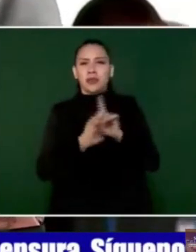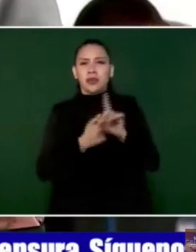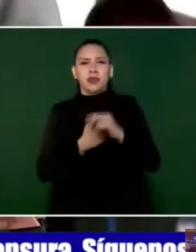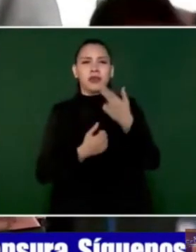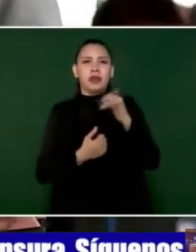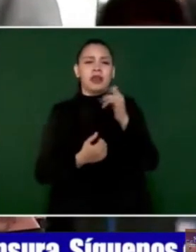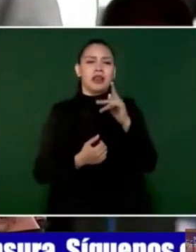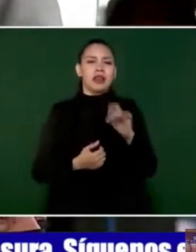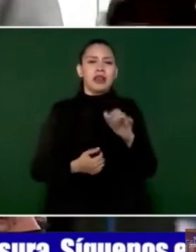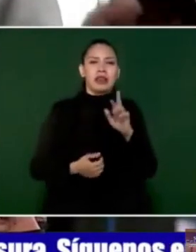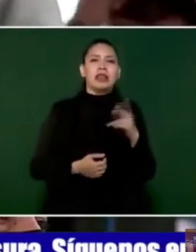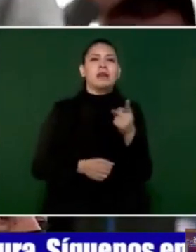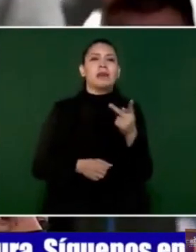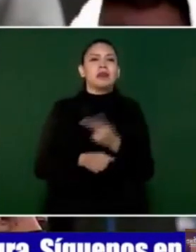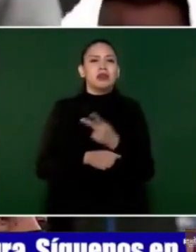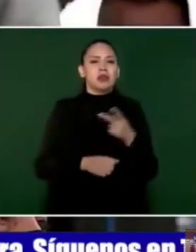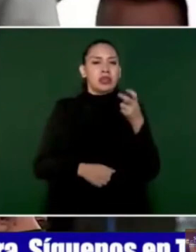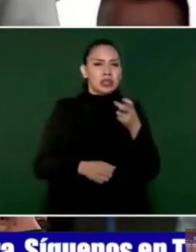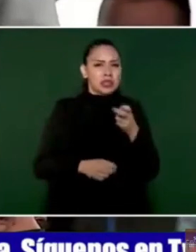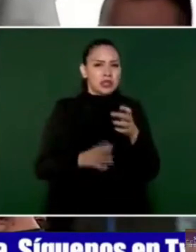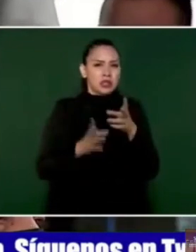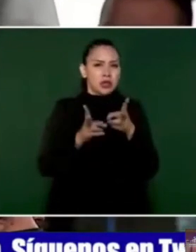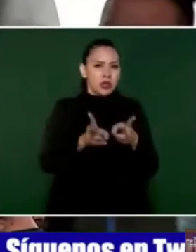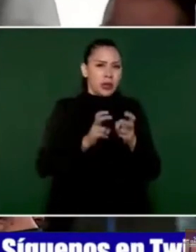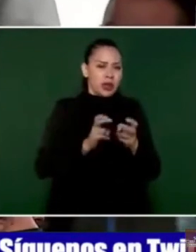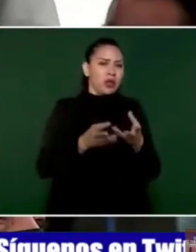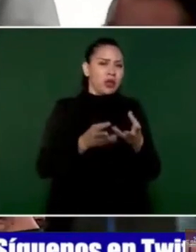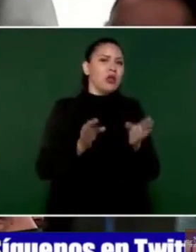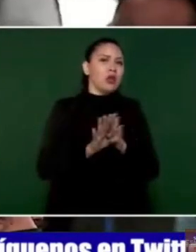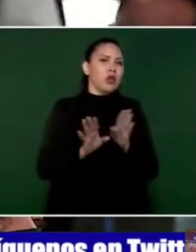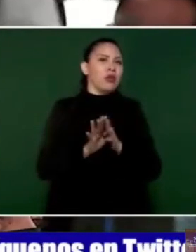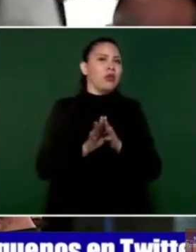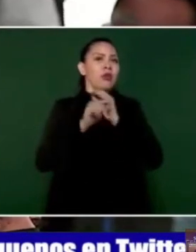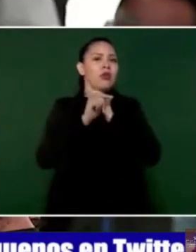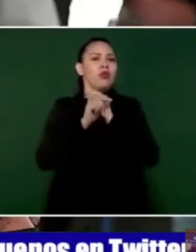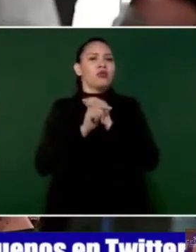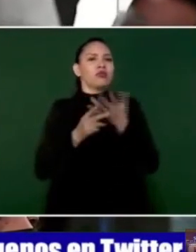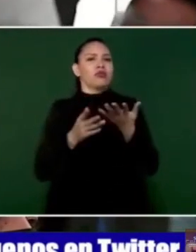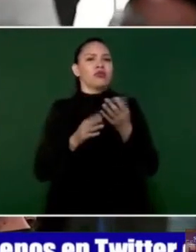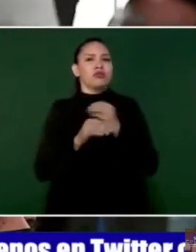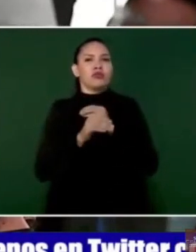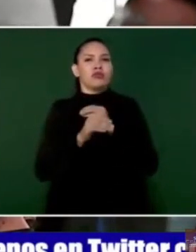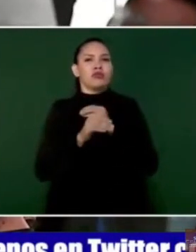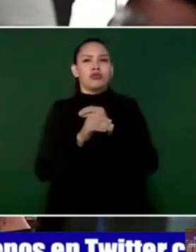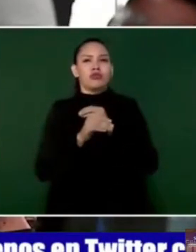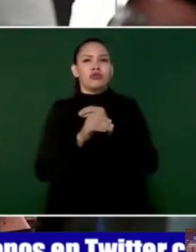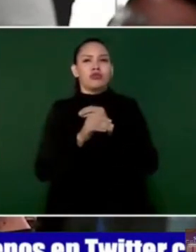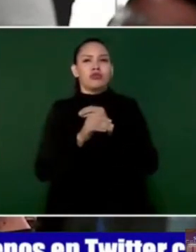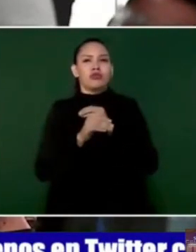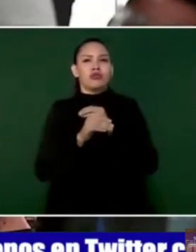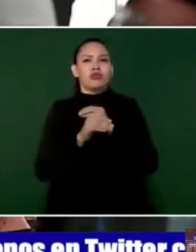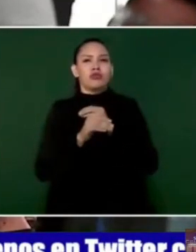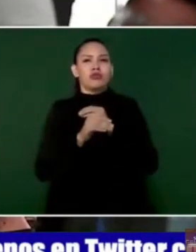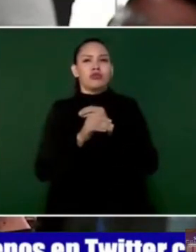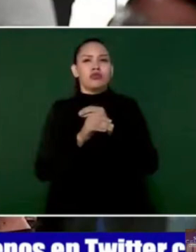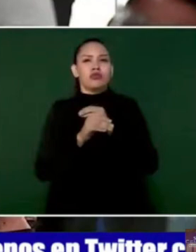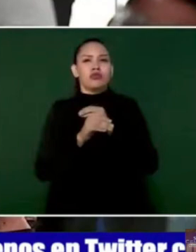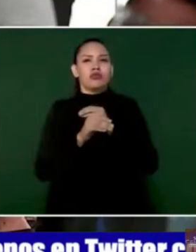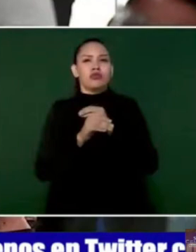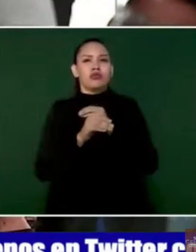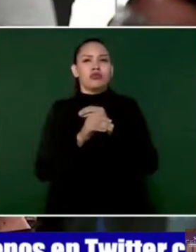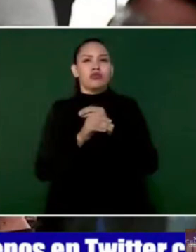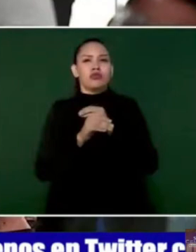el Congreso, pero también se da sobre todo en la mañanera. Entonces, es un fenómeno interesante cómo el centro